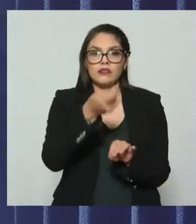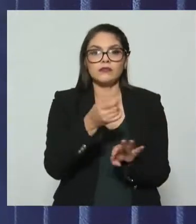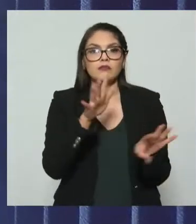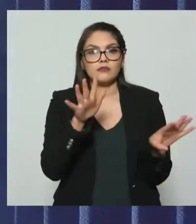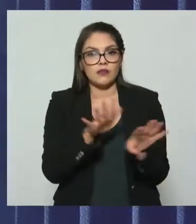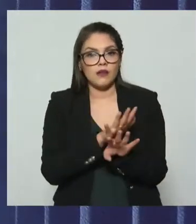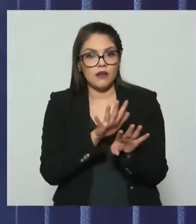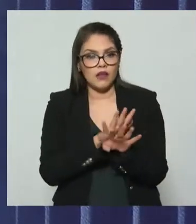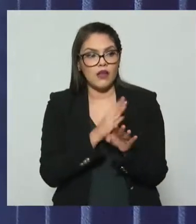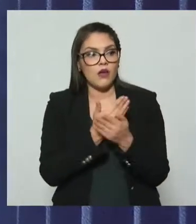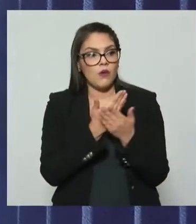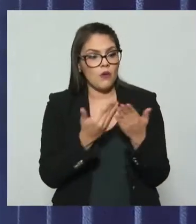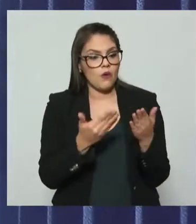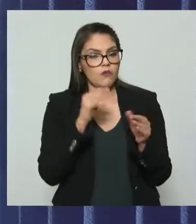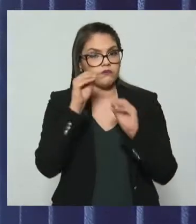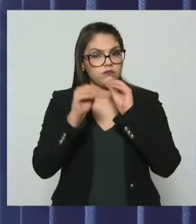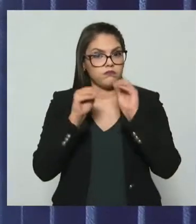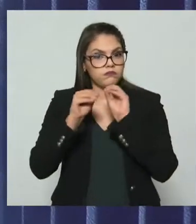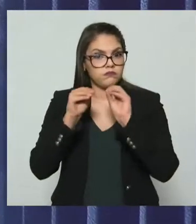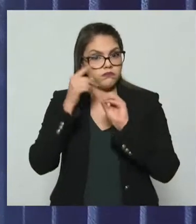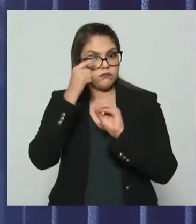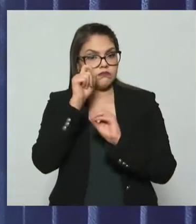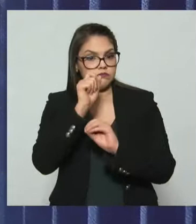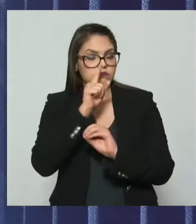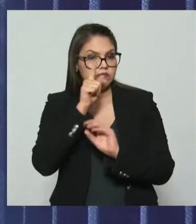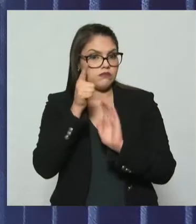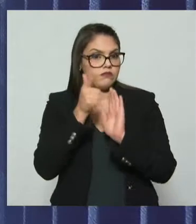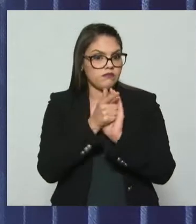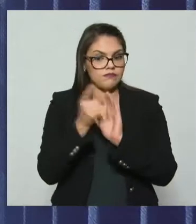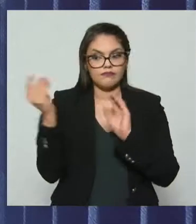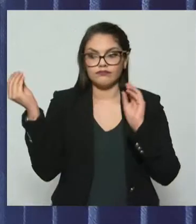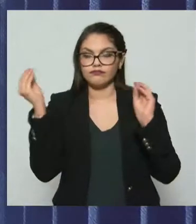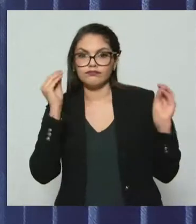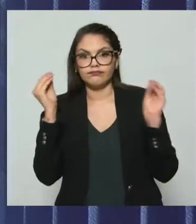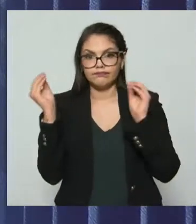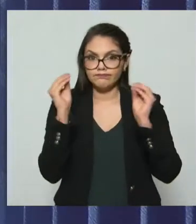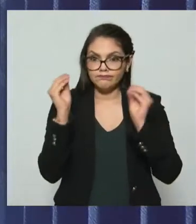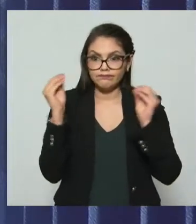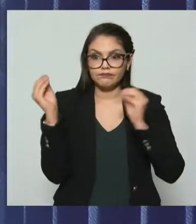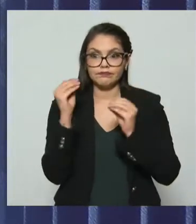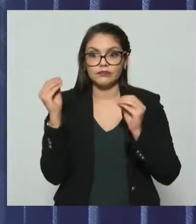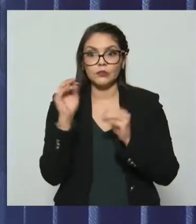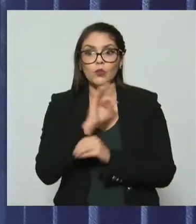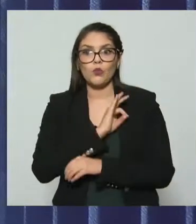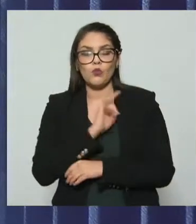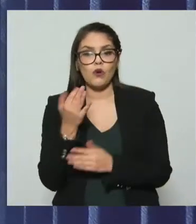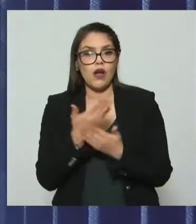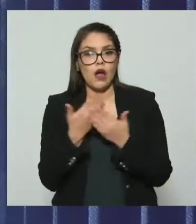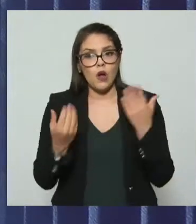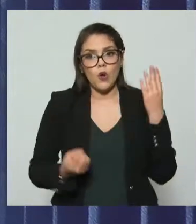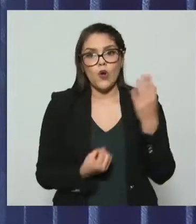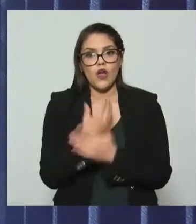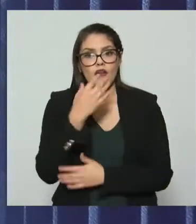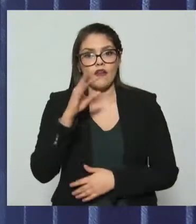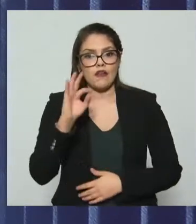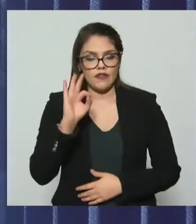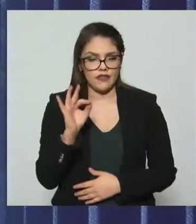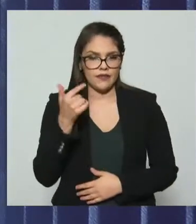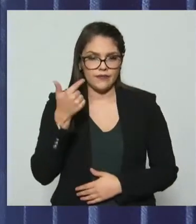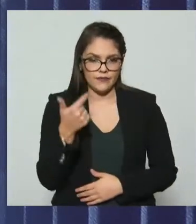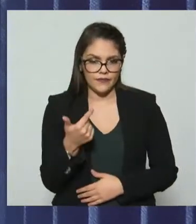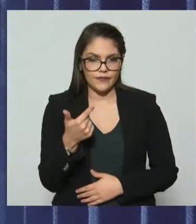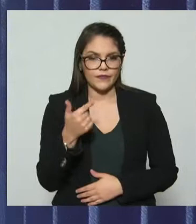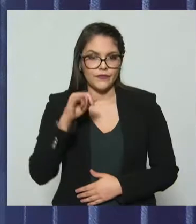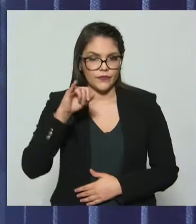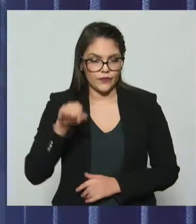que se realizaron a nivel legislativo, el debate que se llevó a cabo para poder crear esto que se ha llamado la nueva Fiscalía General de Justicia